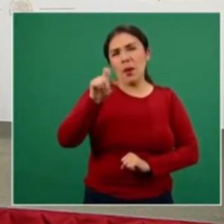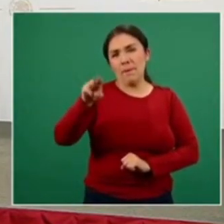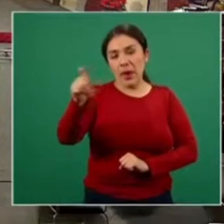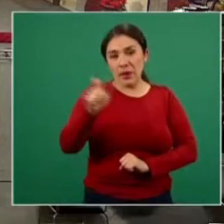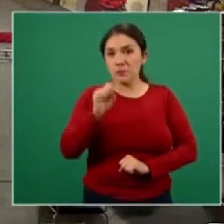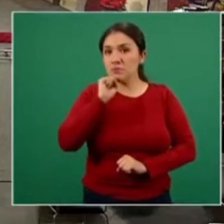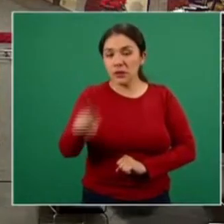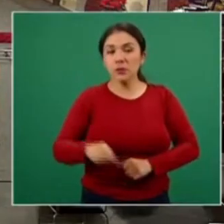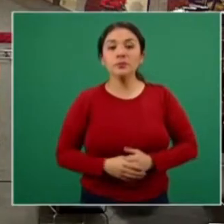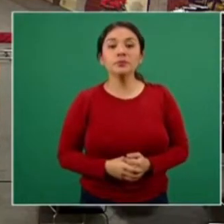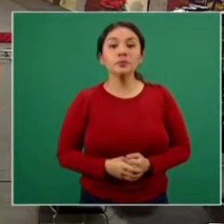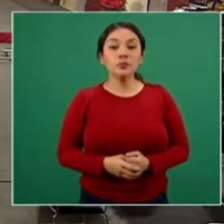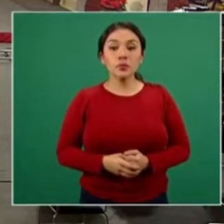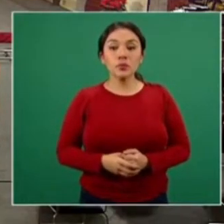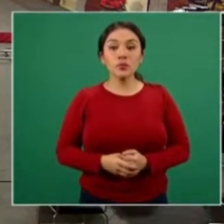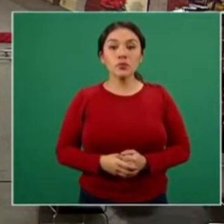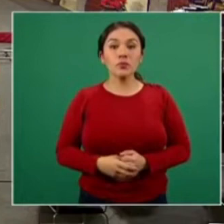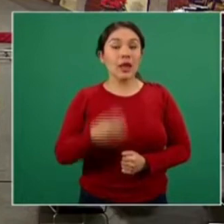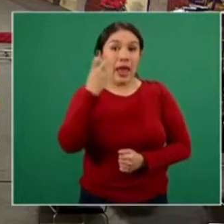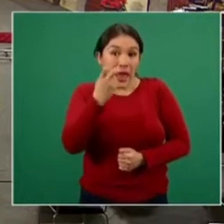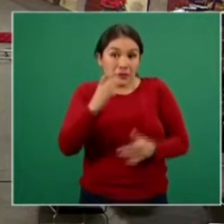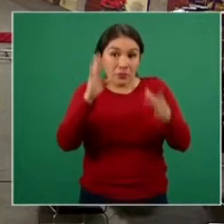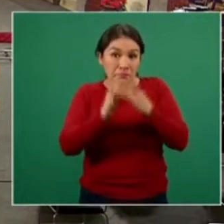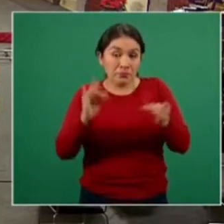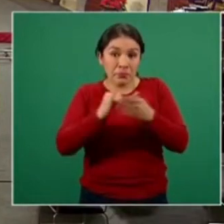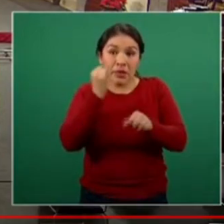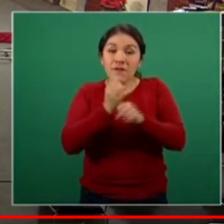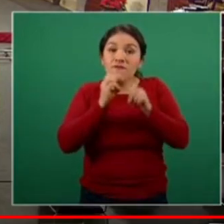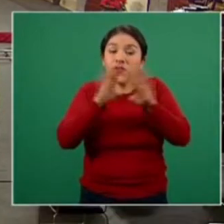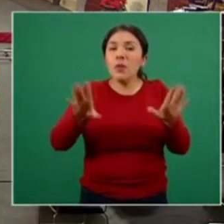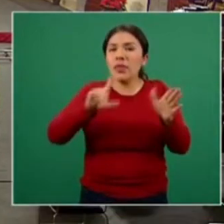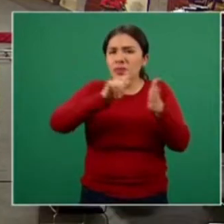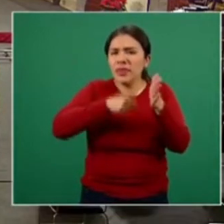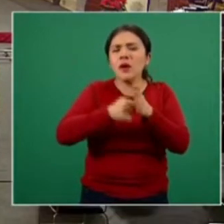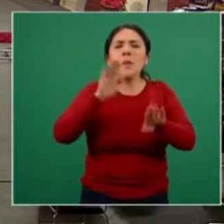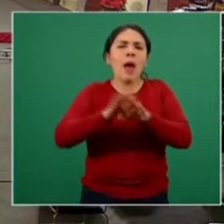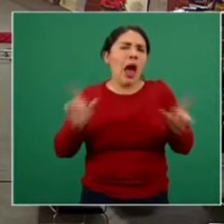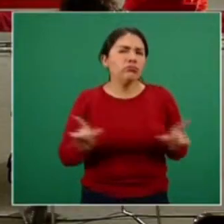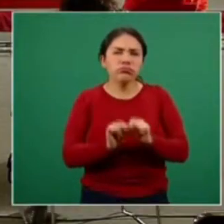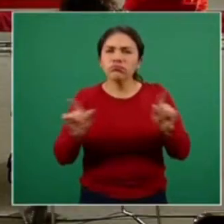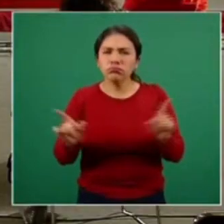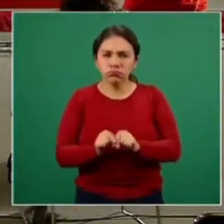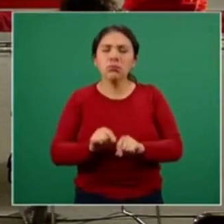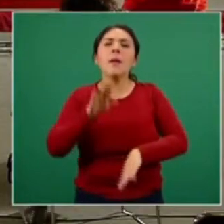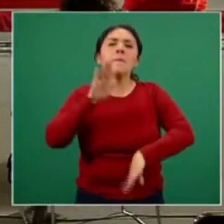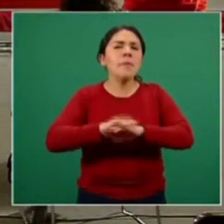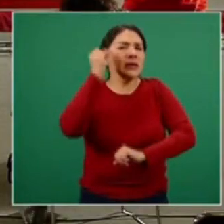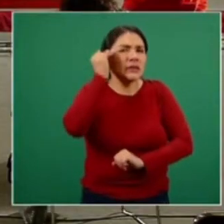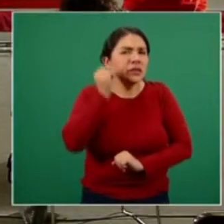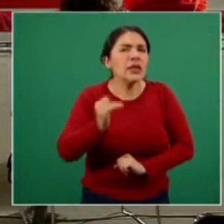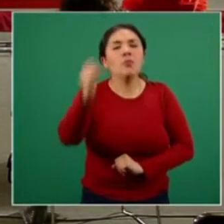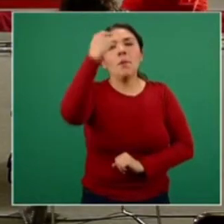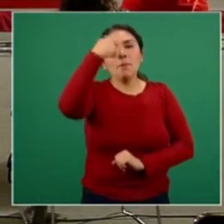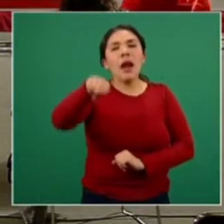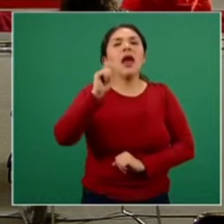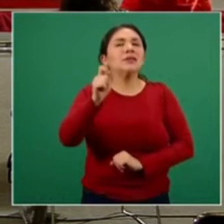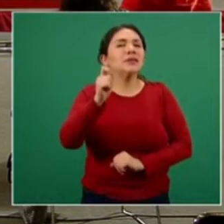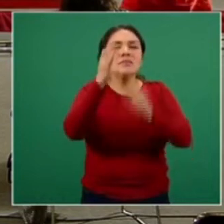coronavirus.gov.mx. Entonces, con base en ello, nuestro informe técnico será más sintético y vamos a dedicar un poco de tiempo al